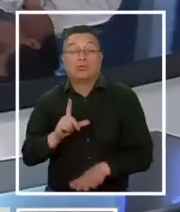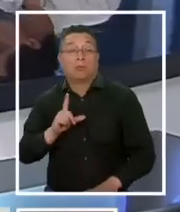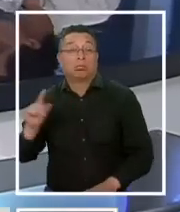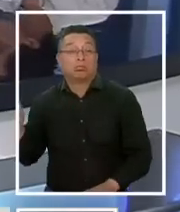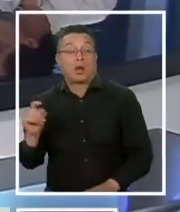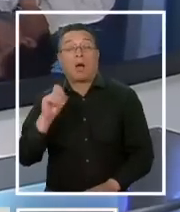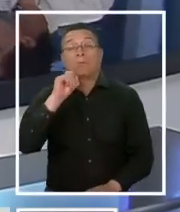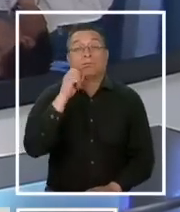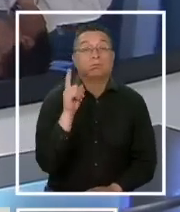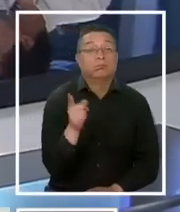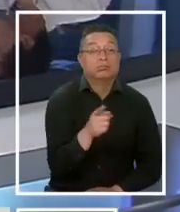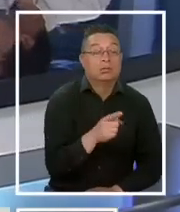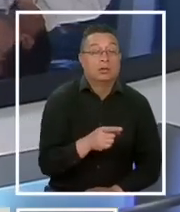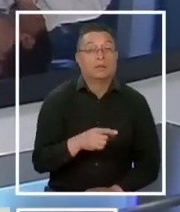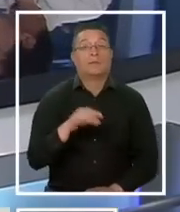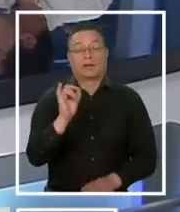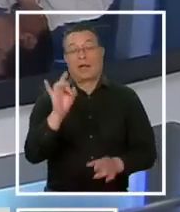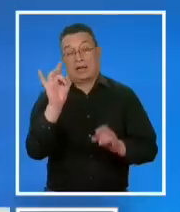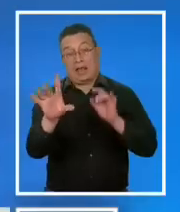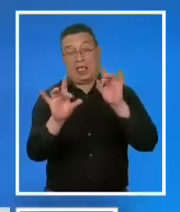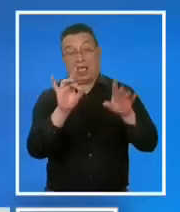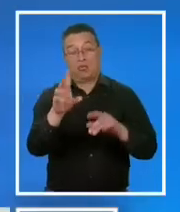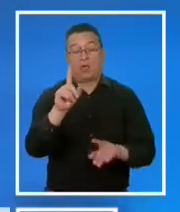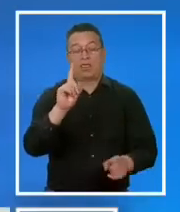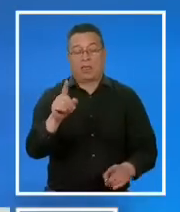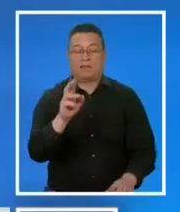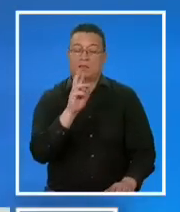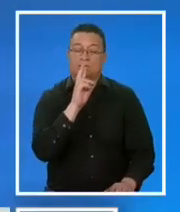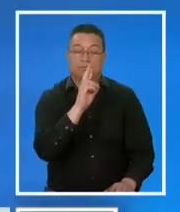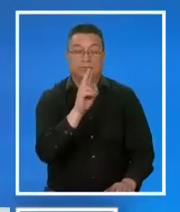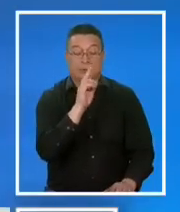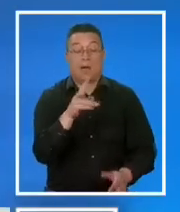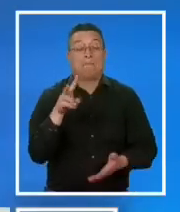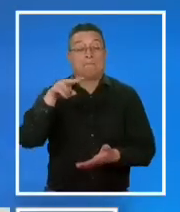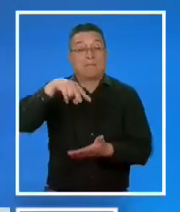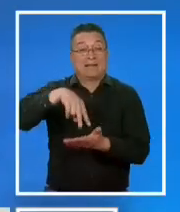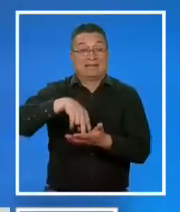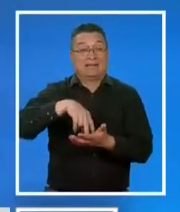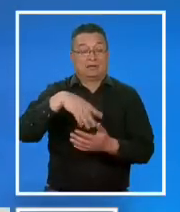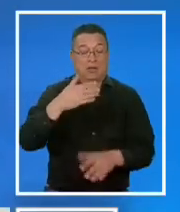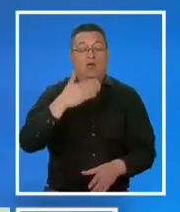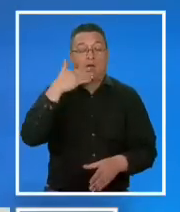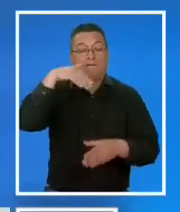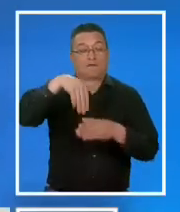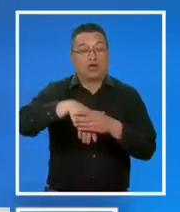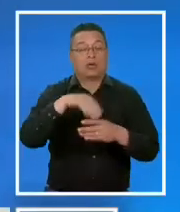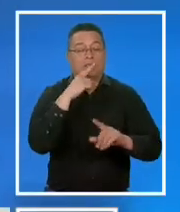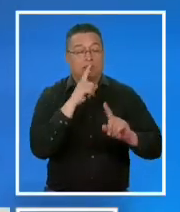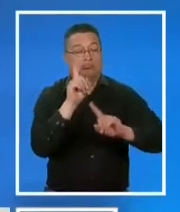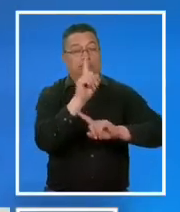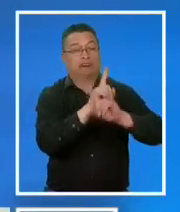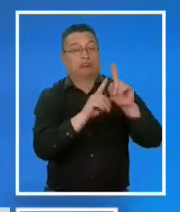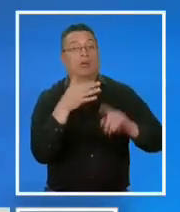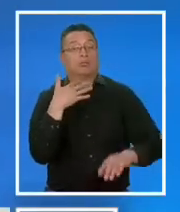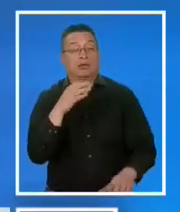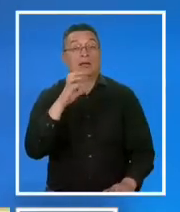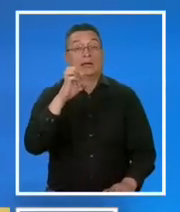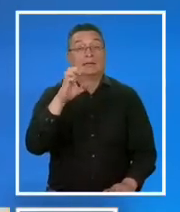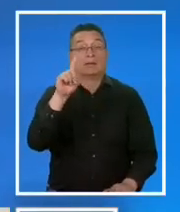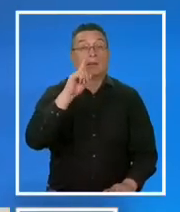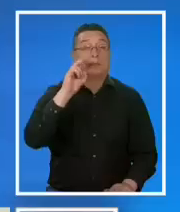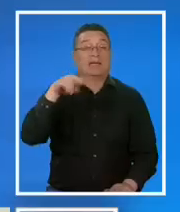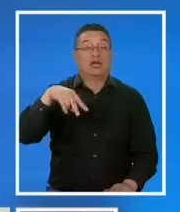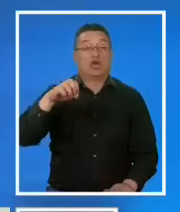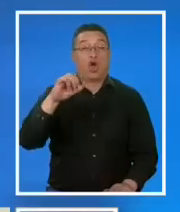yo creo que cada uno tiene que dar la lo que estaban presentes fundamentaron su voto en el caso de Fidel